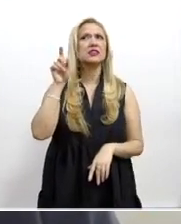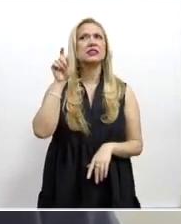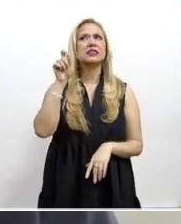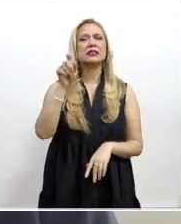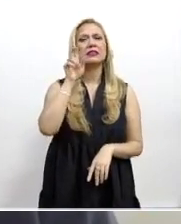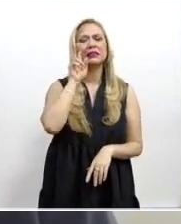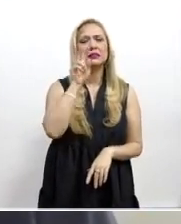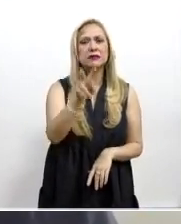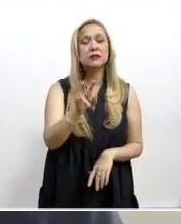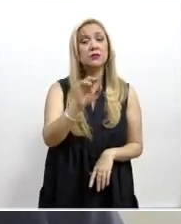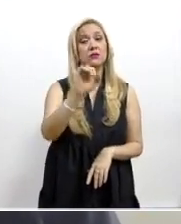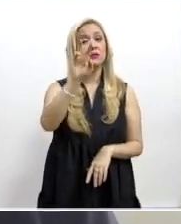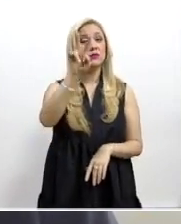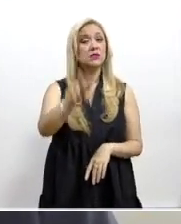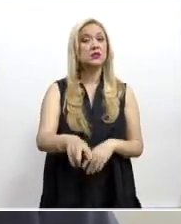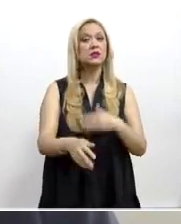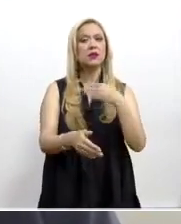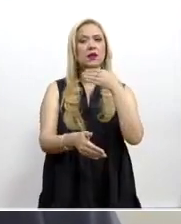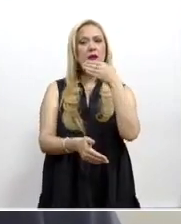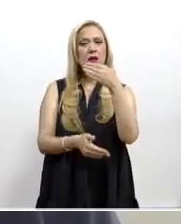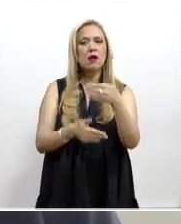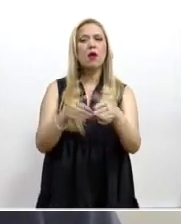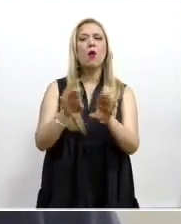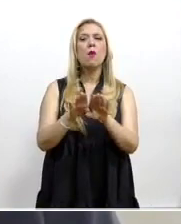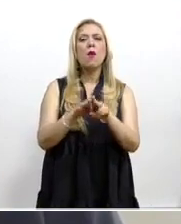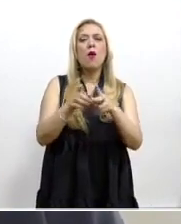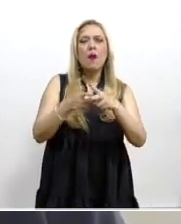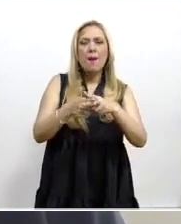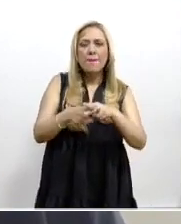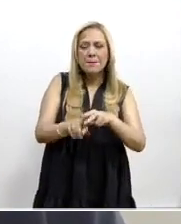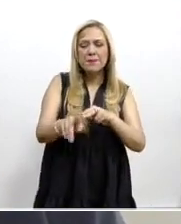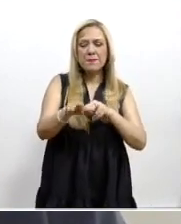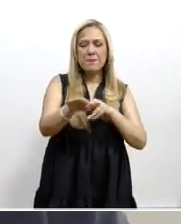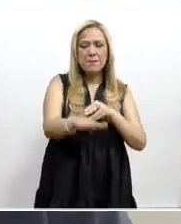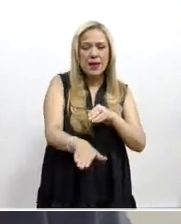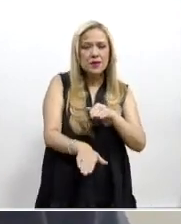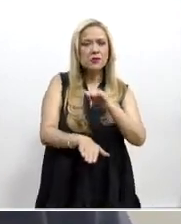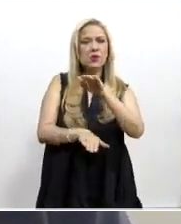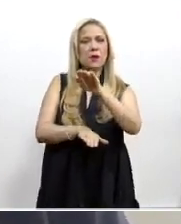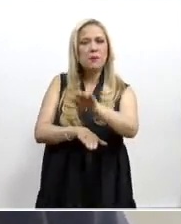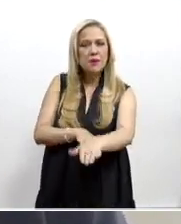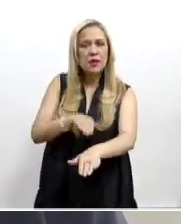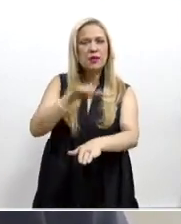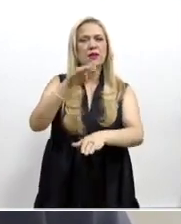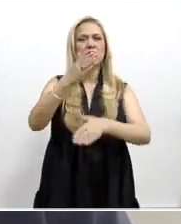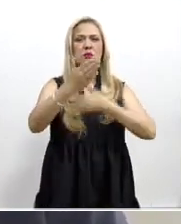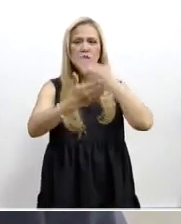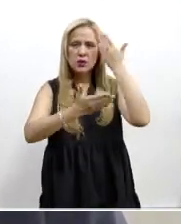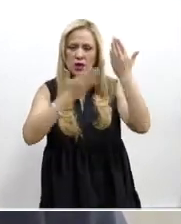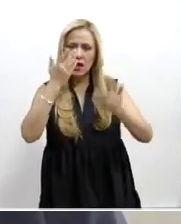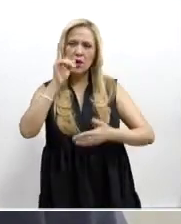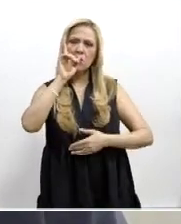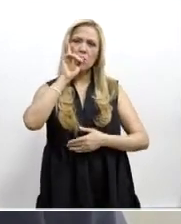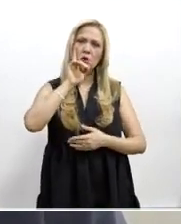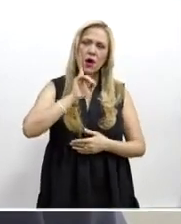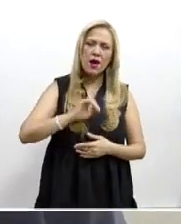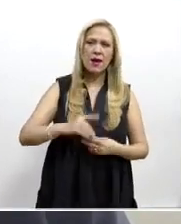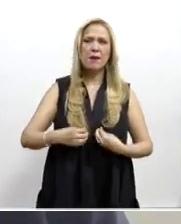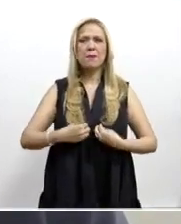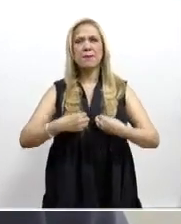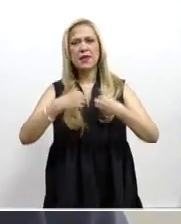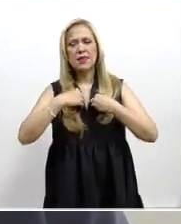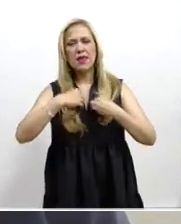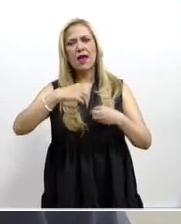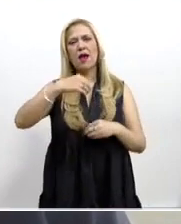es parte de un proceso, es decir, los estudios de género sobre la vida y experiencias de los